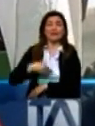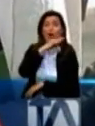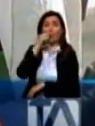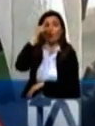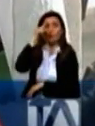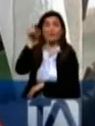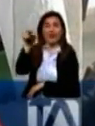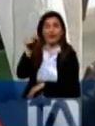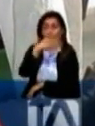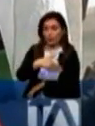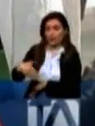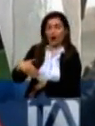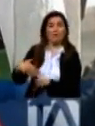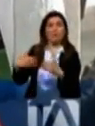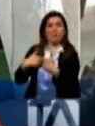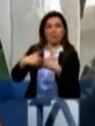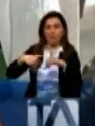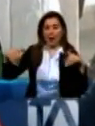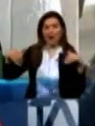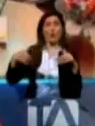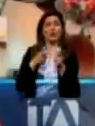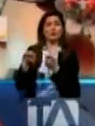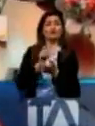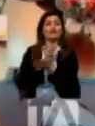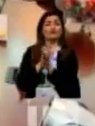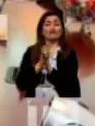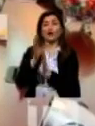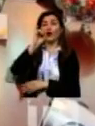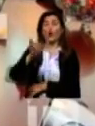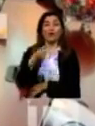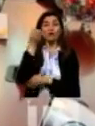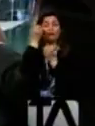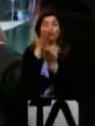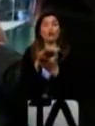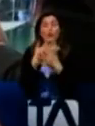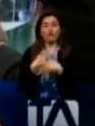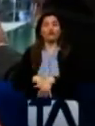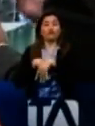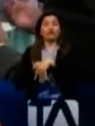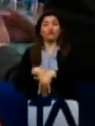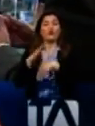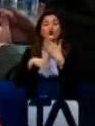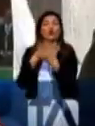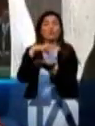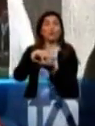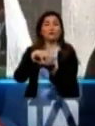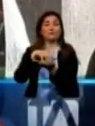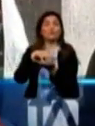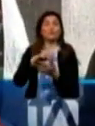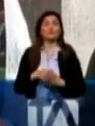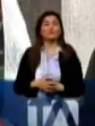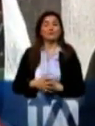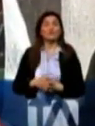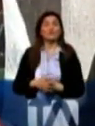abrió las fronteras sin ningún control. Y para este jueves anunciaron una marcha simultánea en todas las provincias. Por la